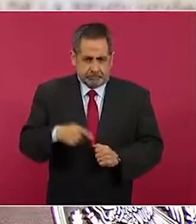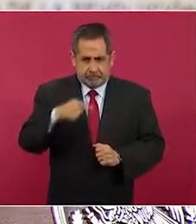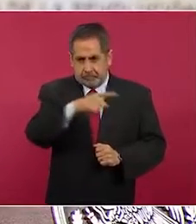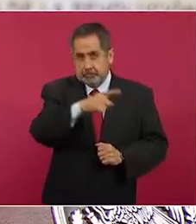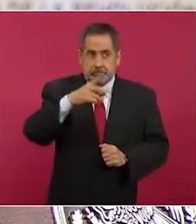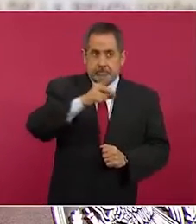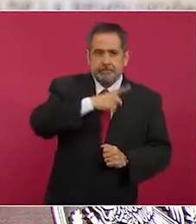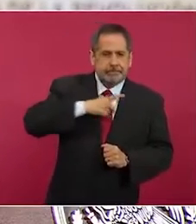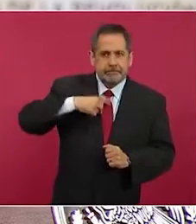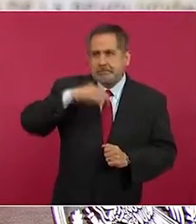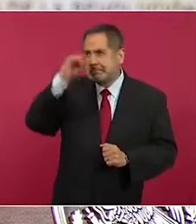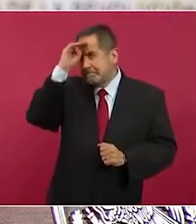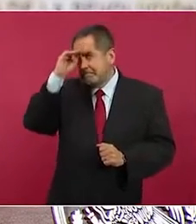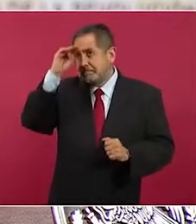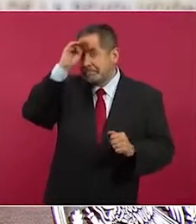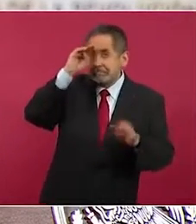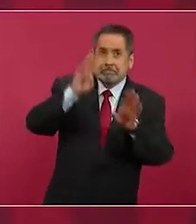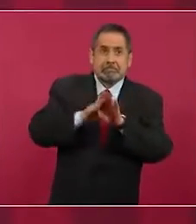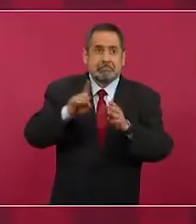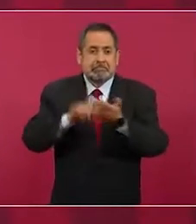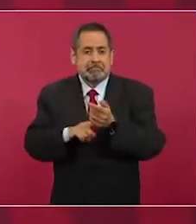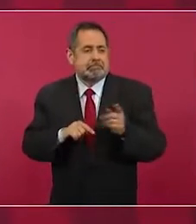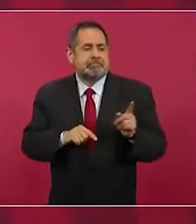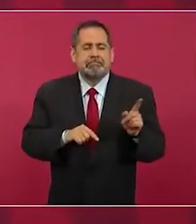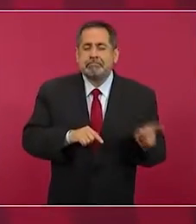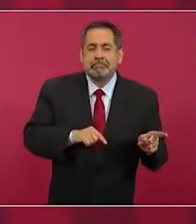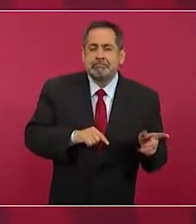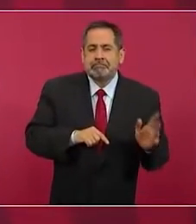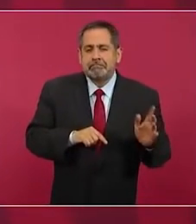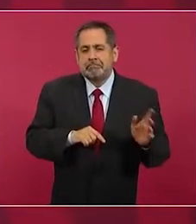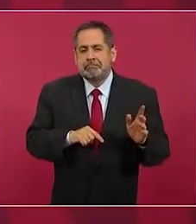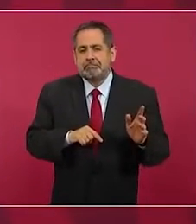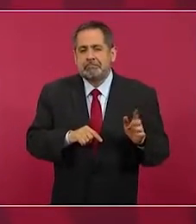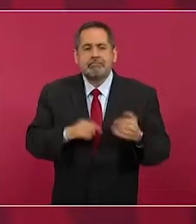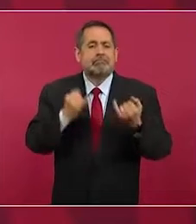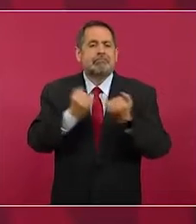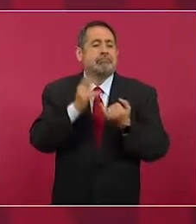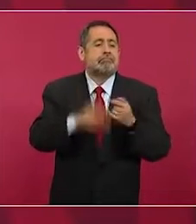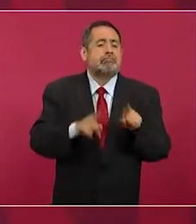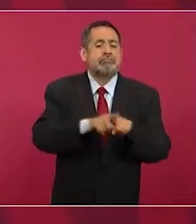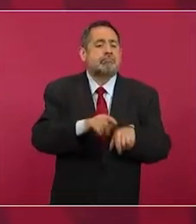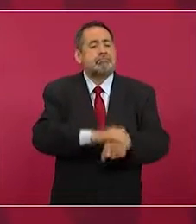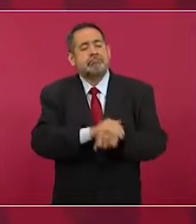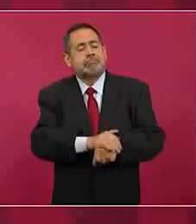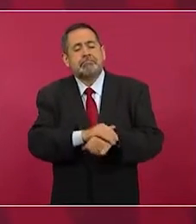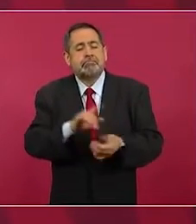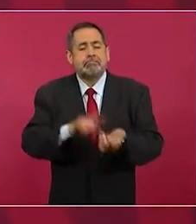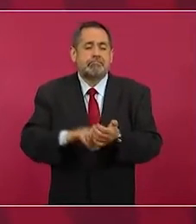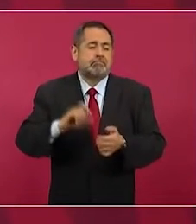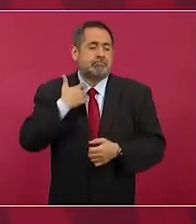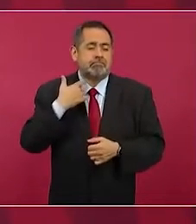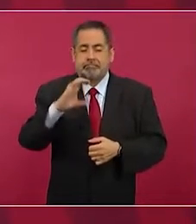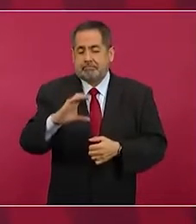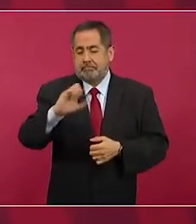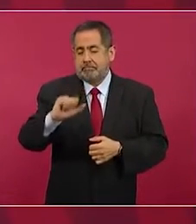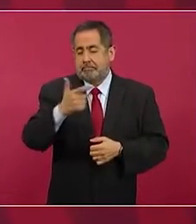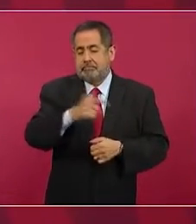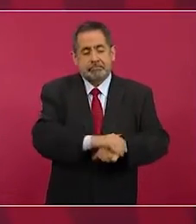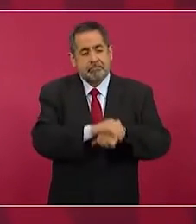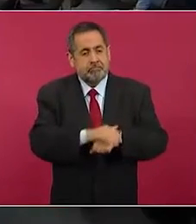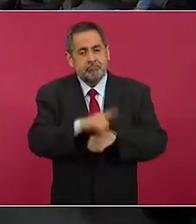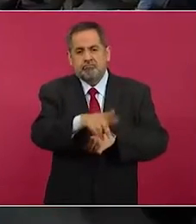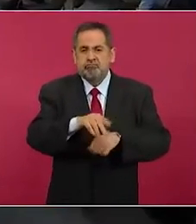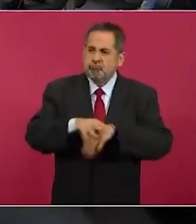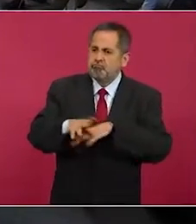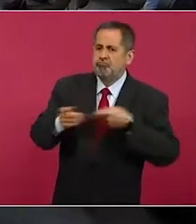que no esté pensando que porque Salinas es su amigo y Salinas tiene